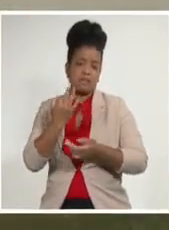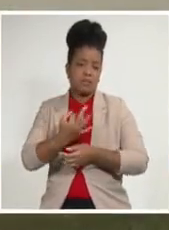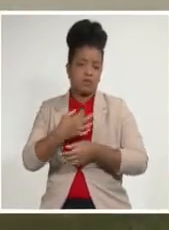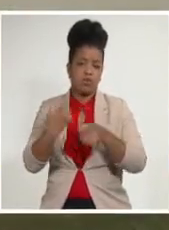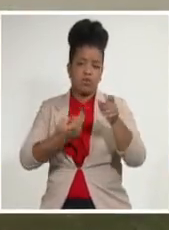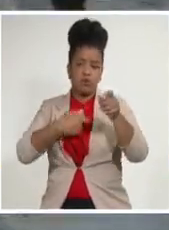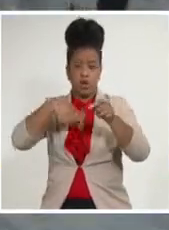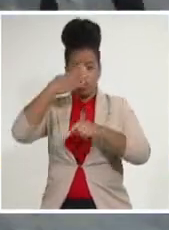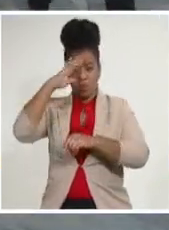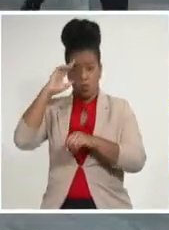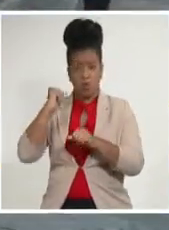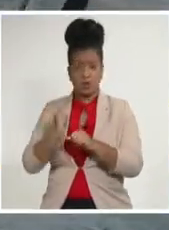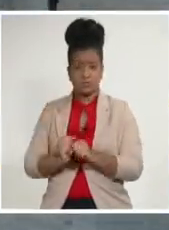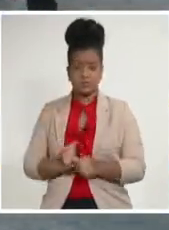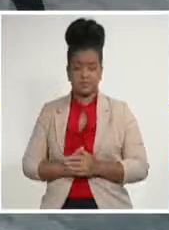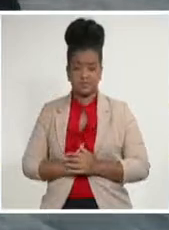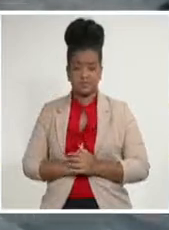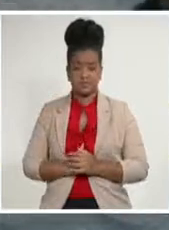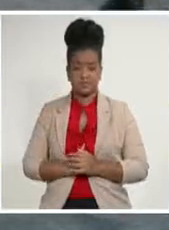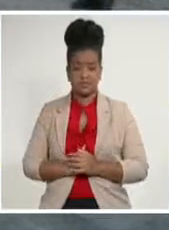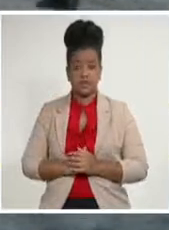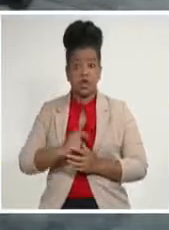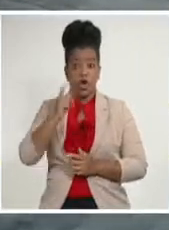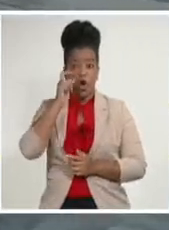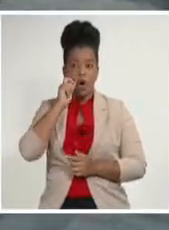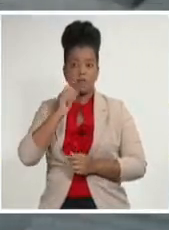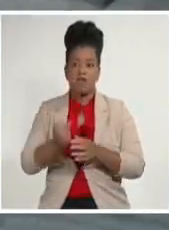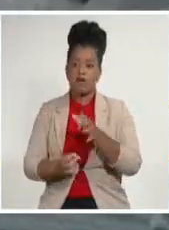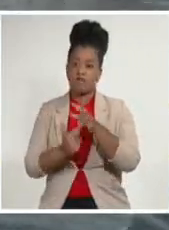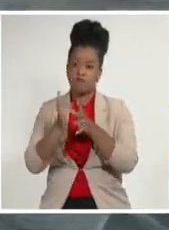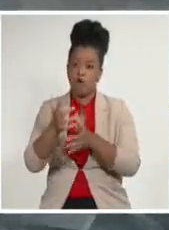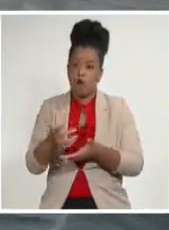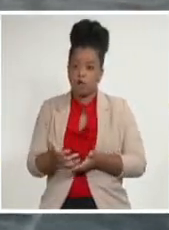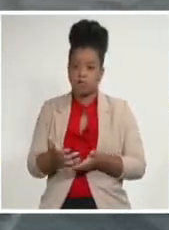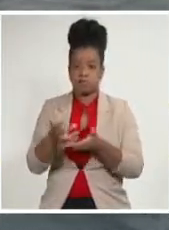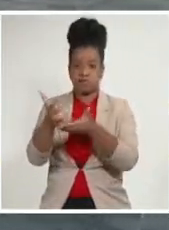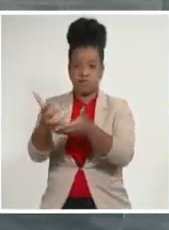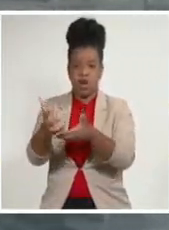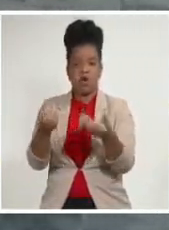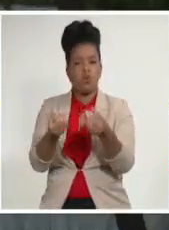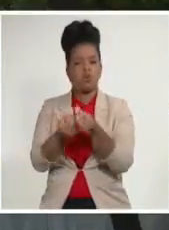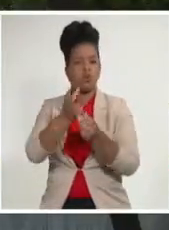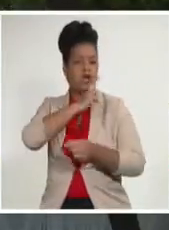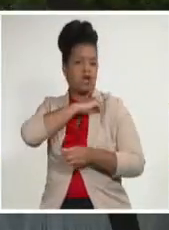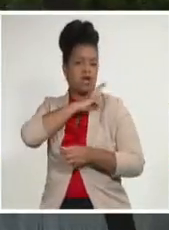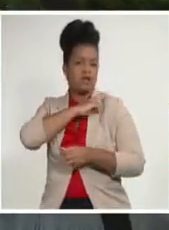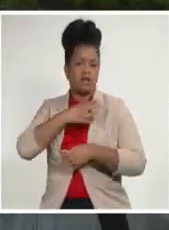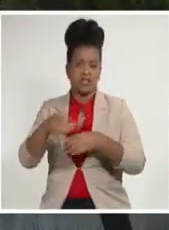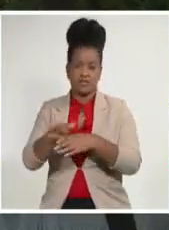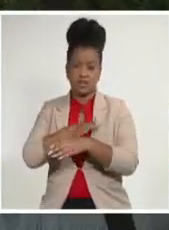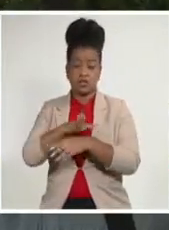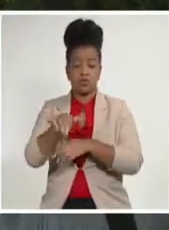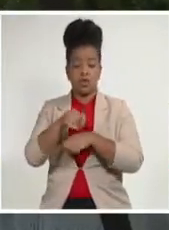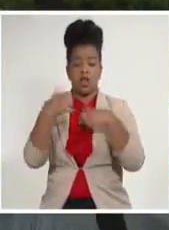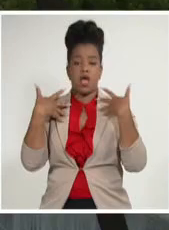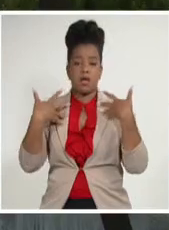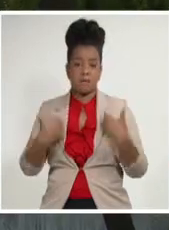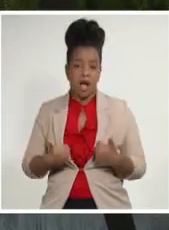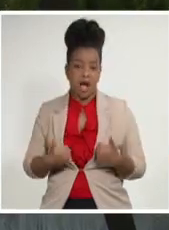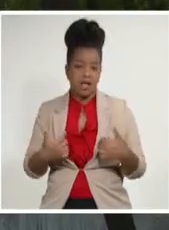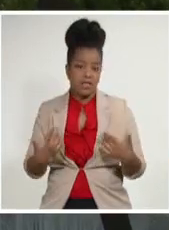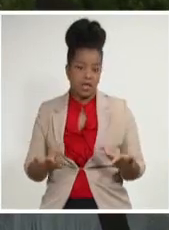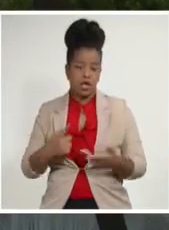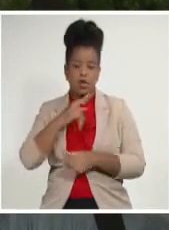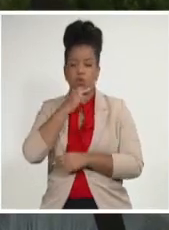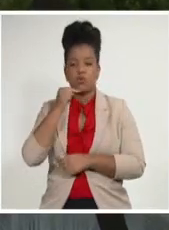Cuba, Volodin depositó una ofrenda floral acompañado de autoridades cubanas y de la Embajada de la Federación de Rusia